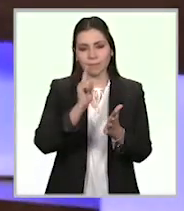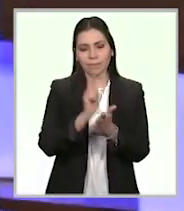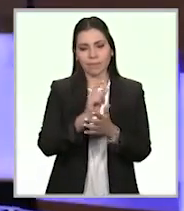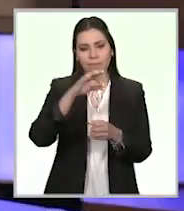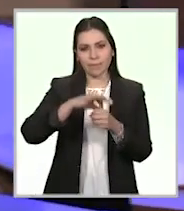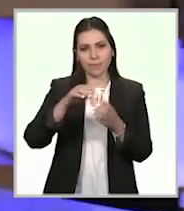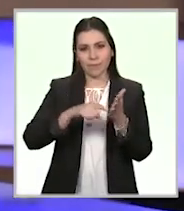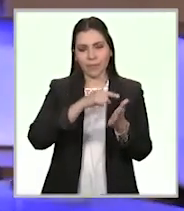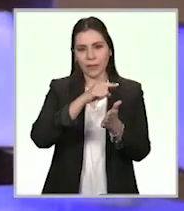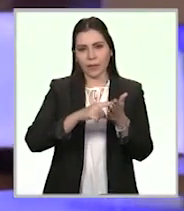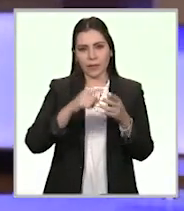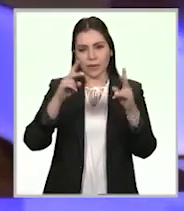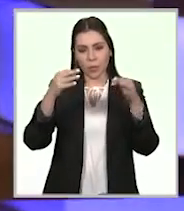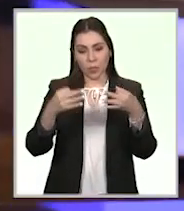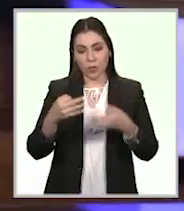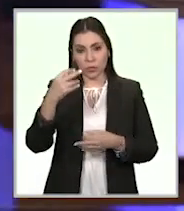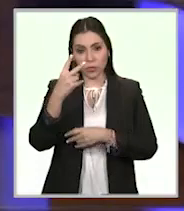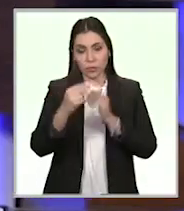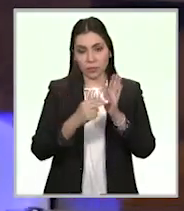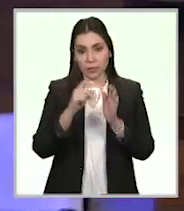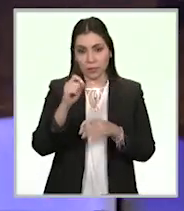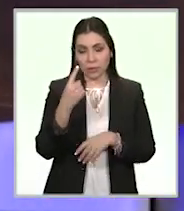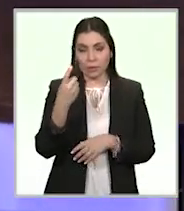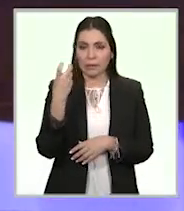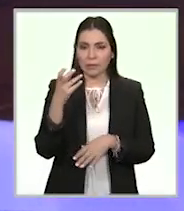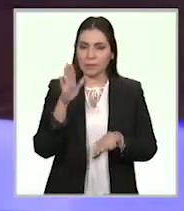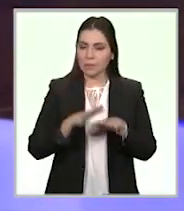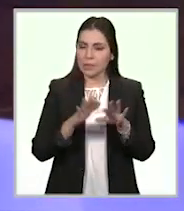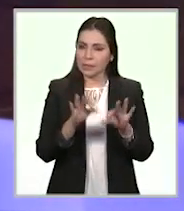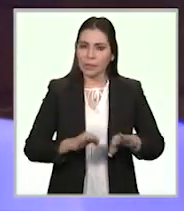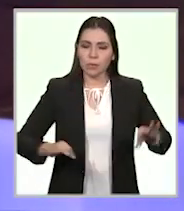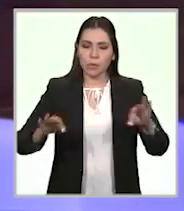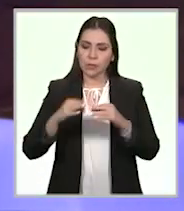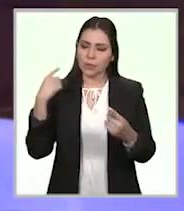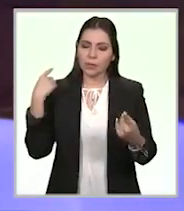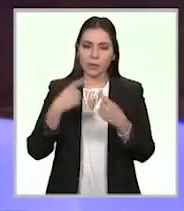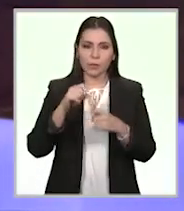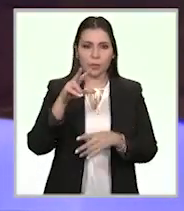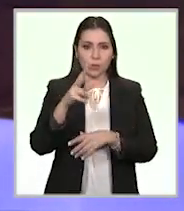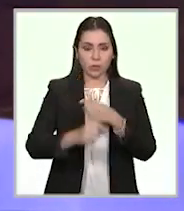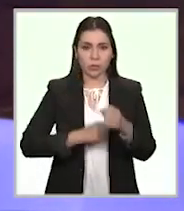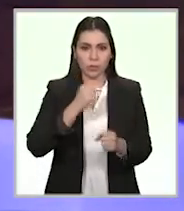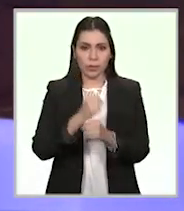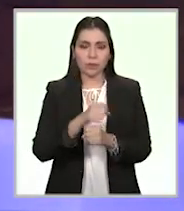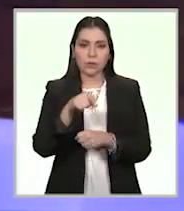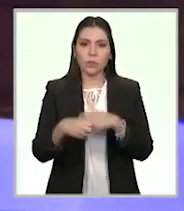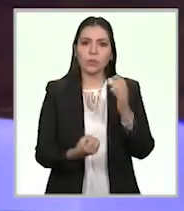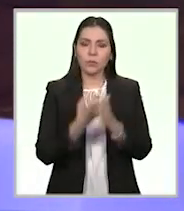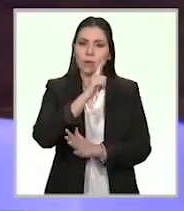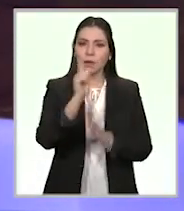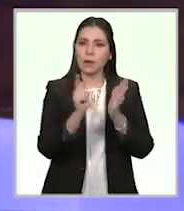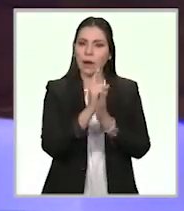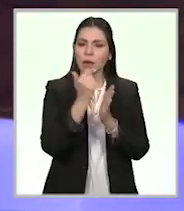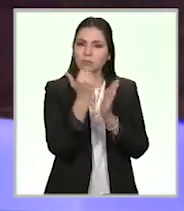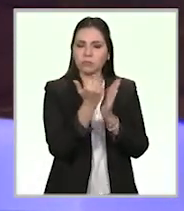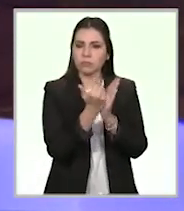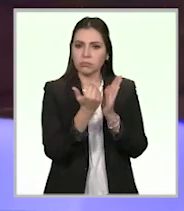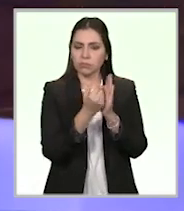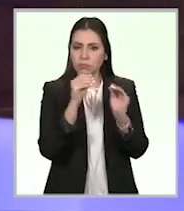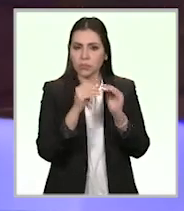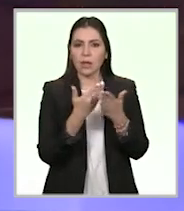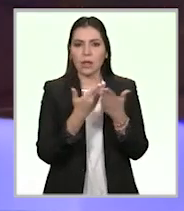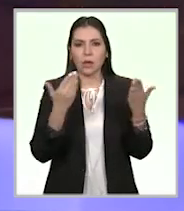reforma judicial de 2021 es la más importante de los últimos 28 años. Uno de sus pilares es la conformación de un nuevo sistema de jurisprudencia por